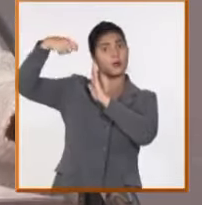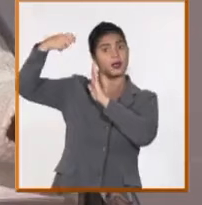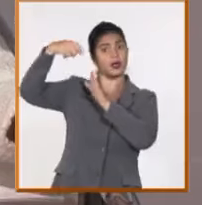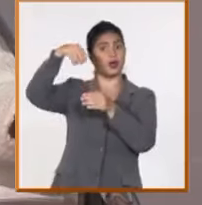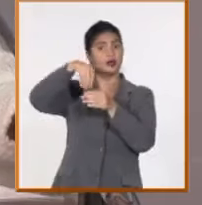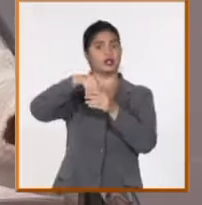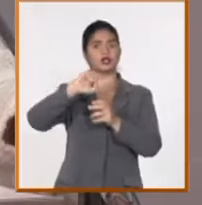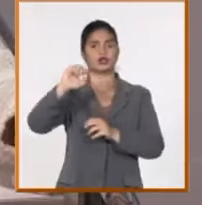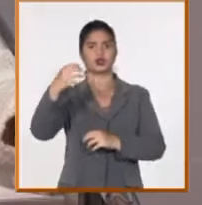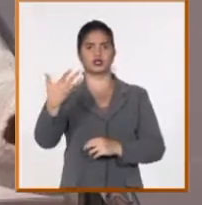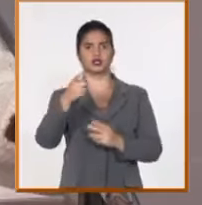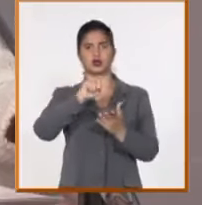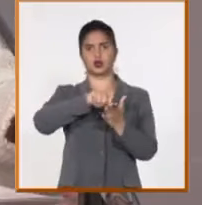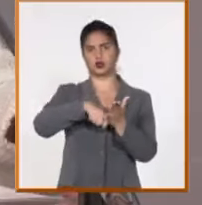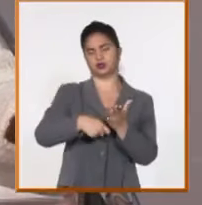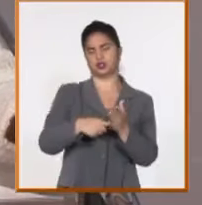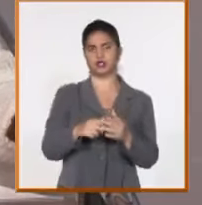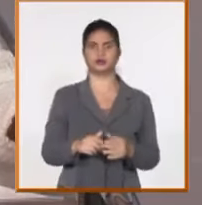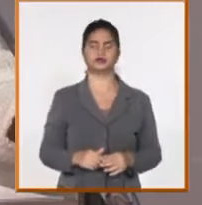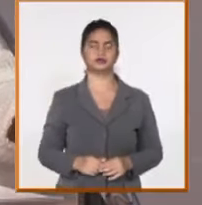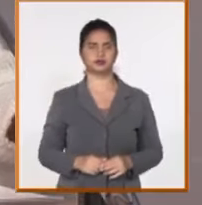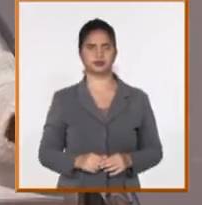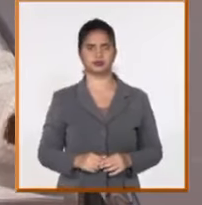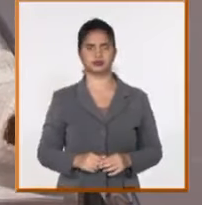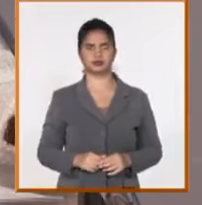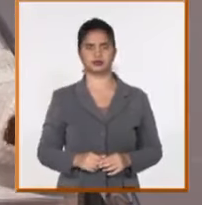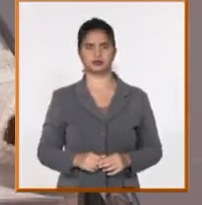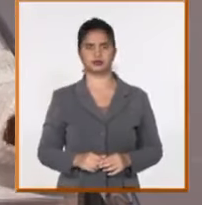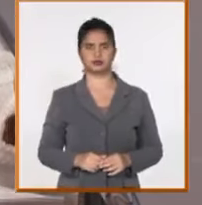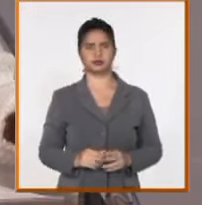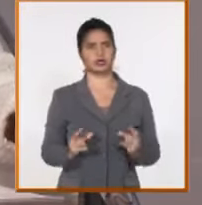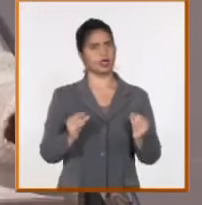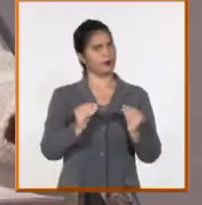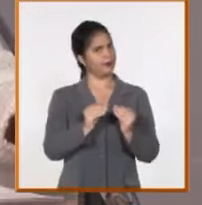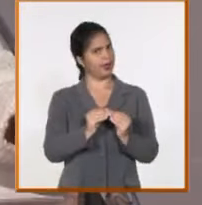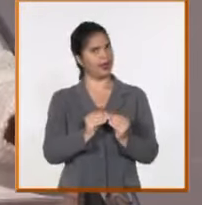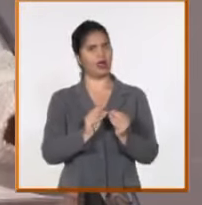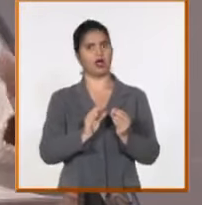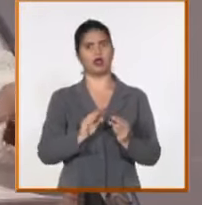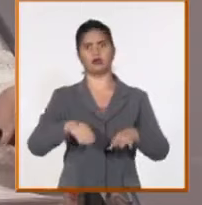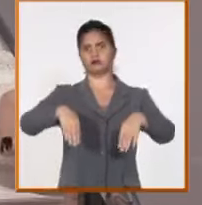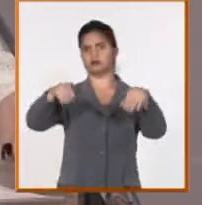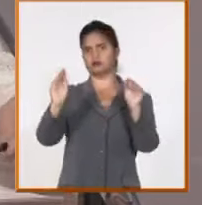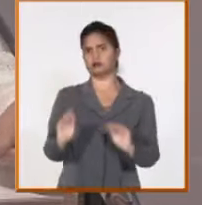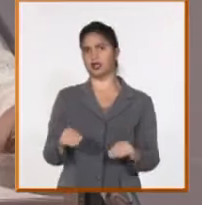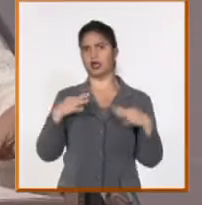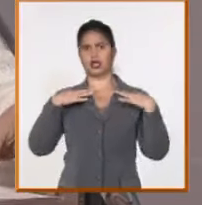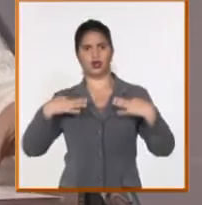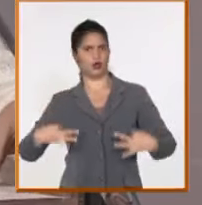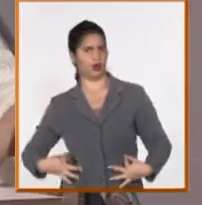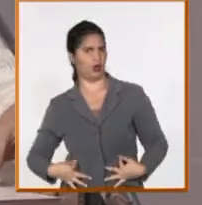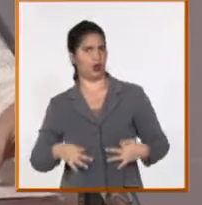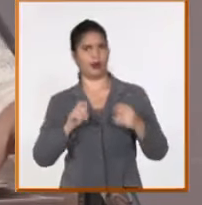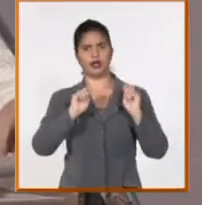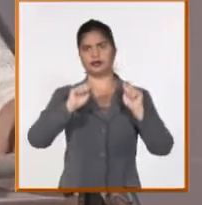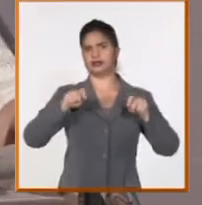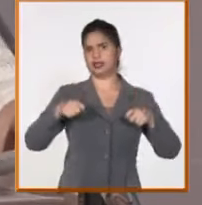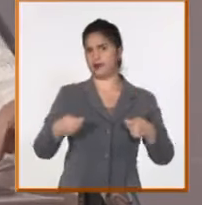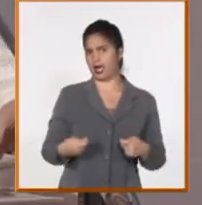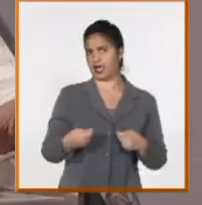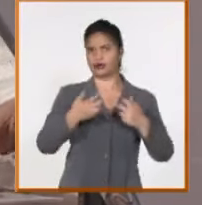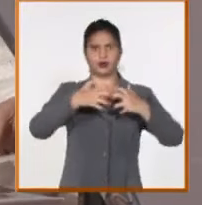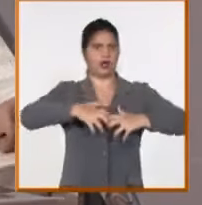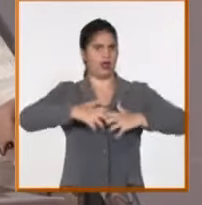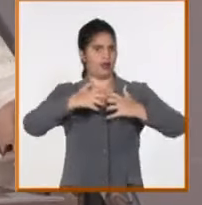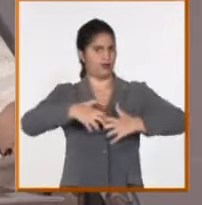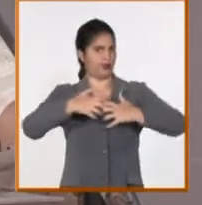cinco contratos que estos componen las ramas de confección textil flexible y